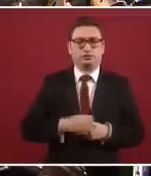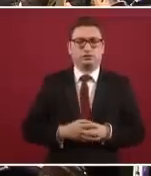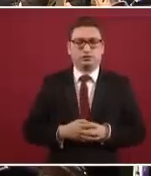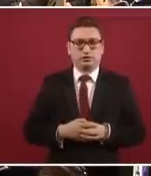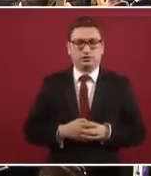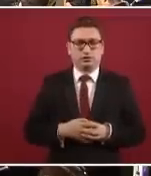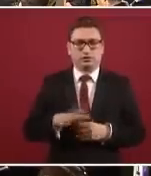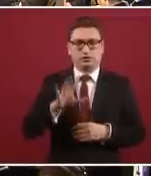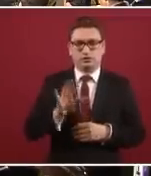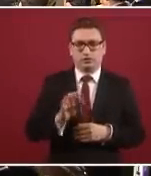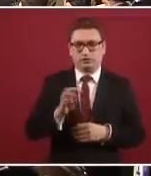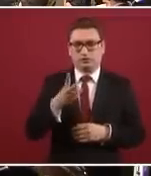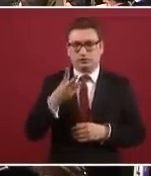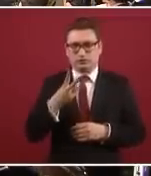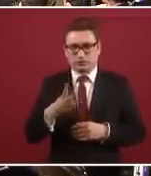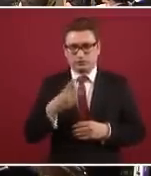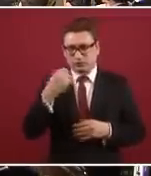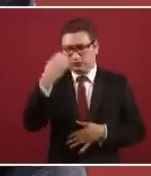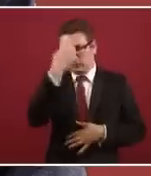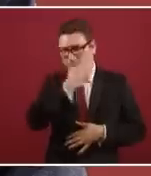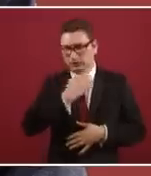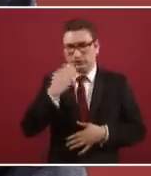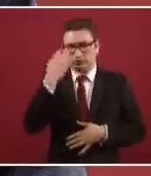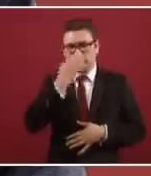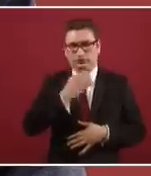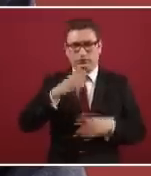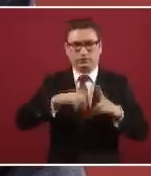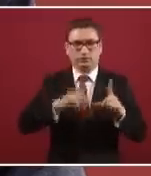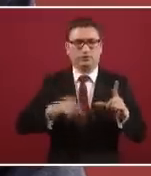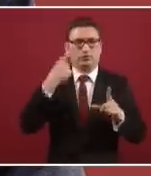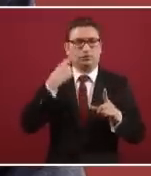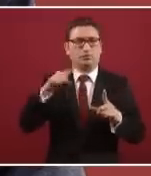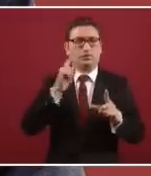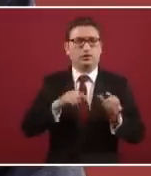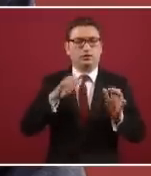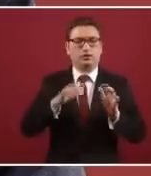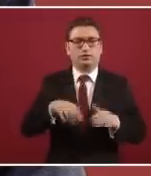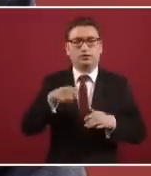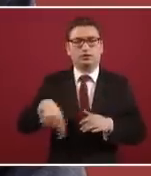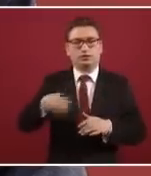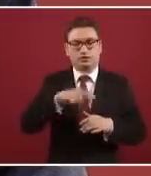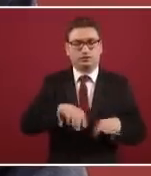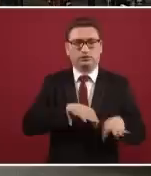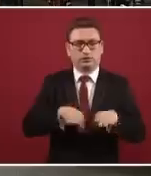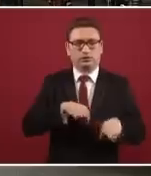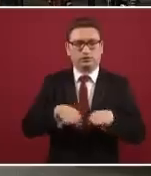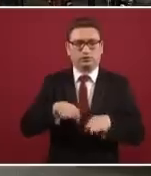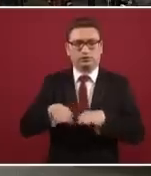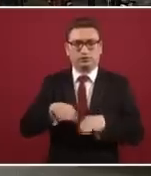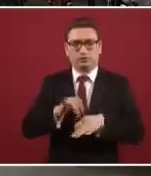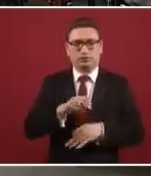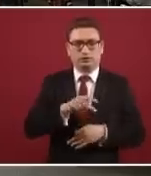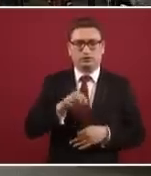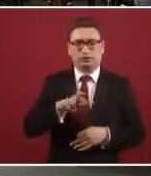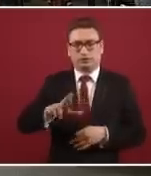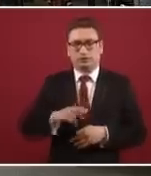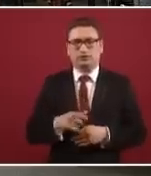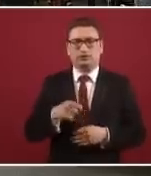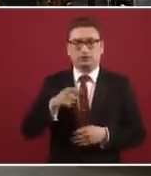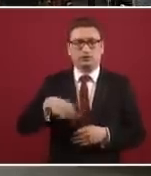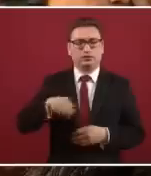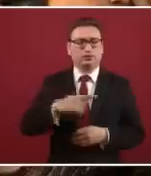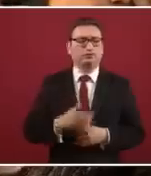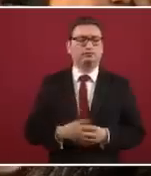la 43 edición del examen nacional para aspirantes a residencias médicas, que se conoce como ENARP, en el